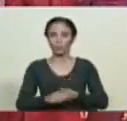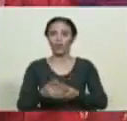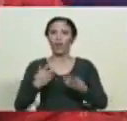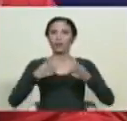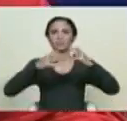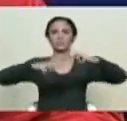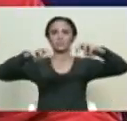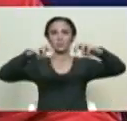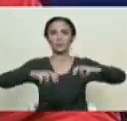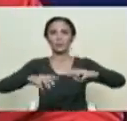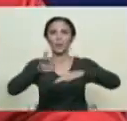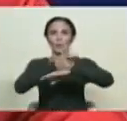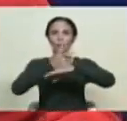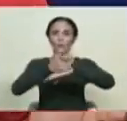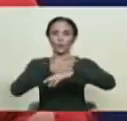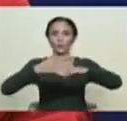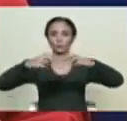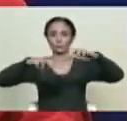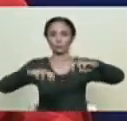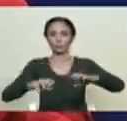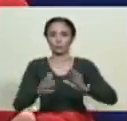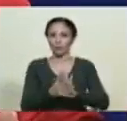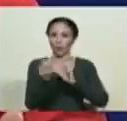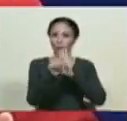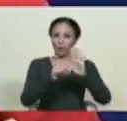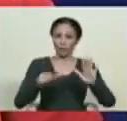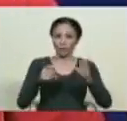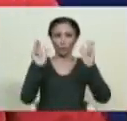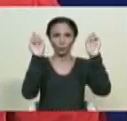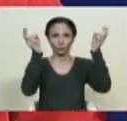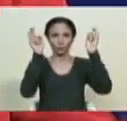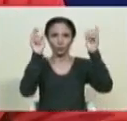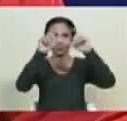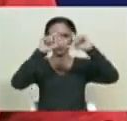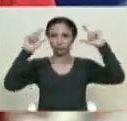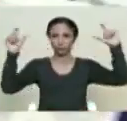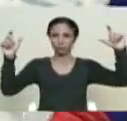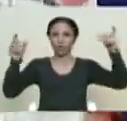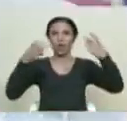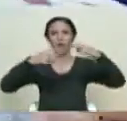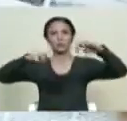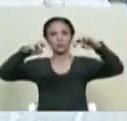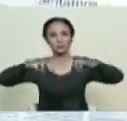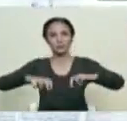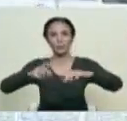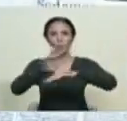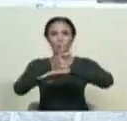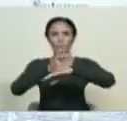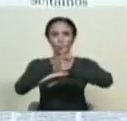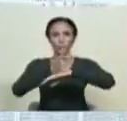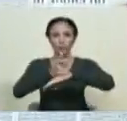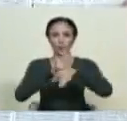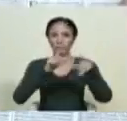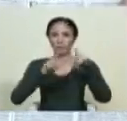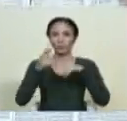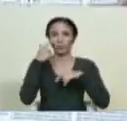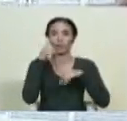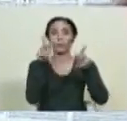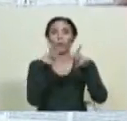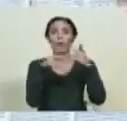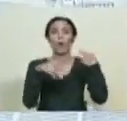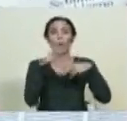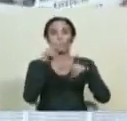al gobierno. Escribió un artículo y le puso ese título. Y está, no es mentira, mira. En el Universal, ¿se